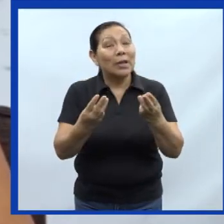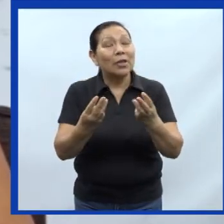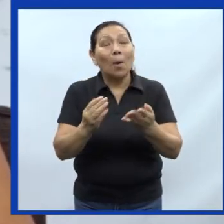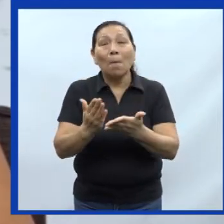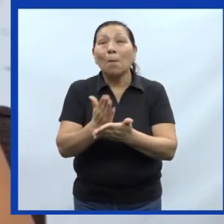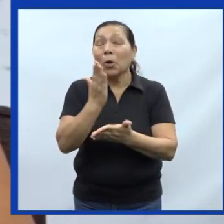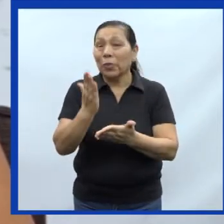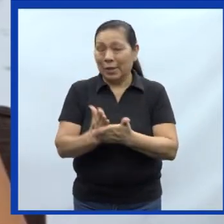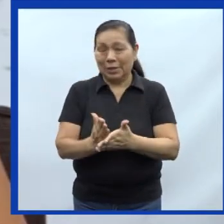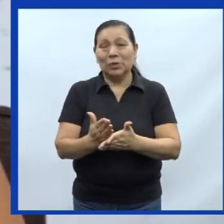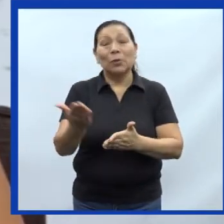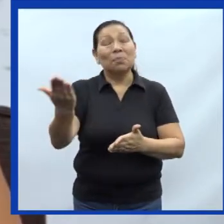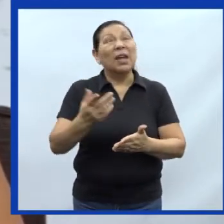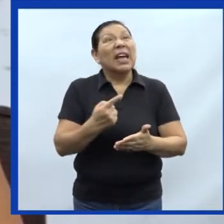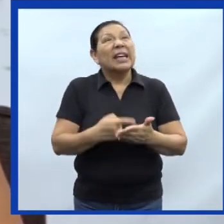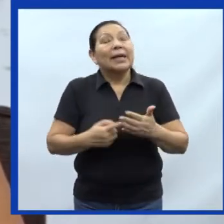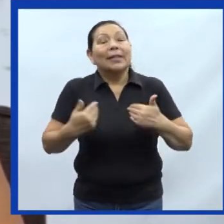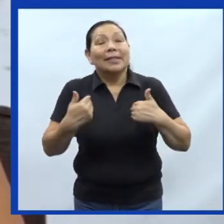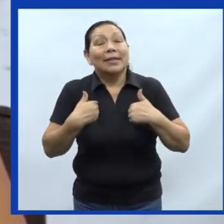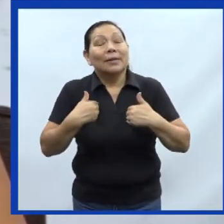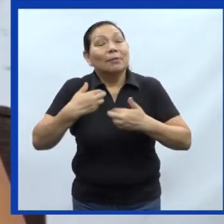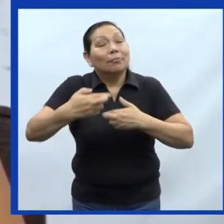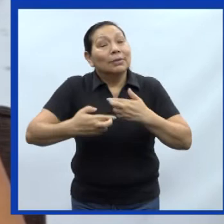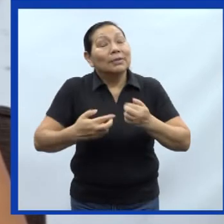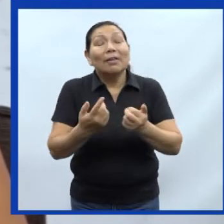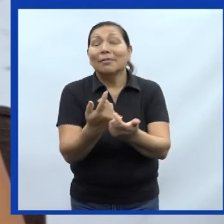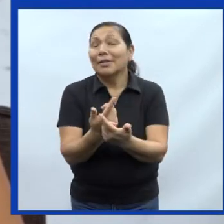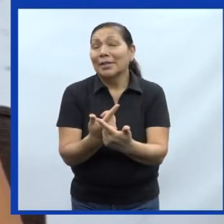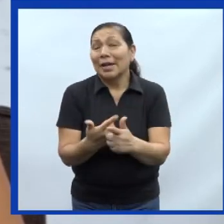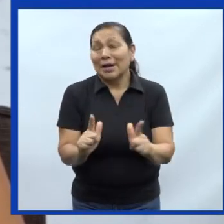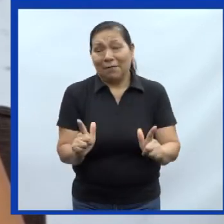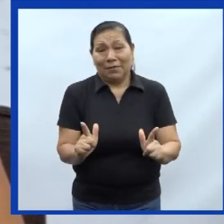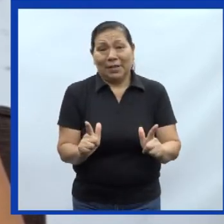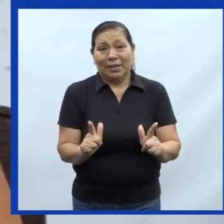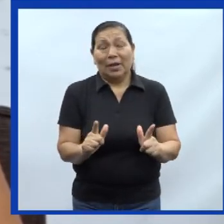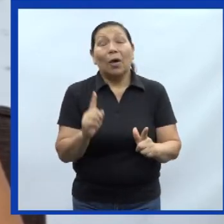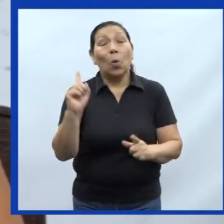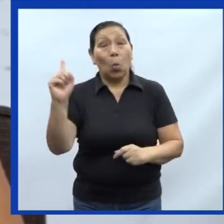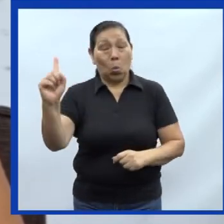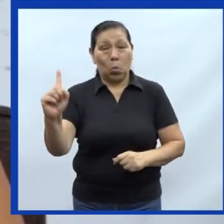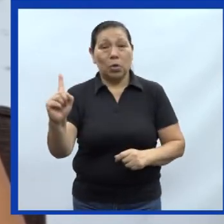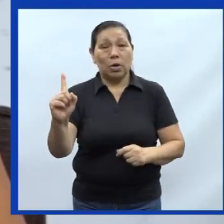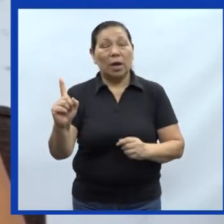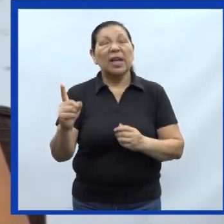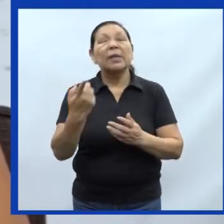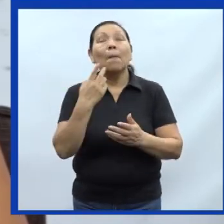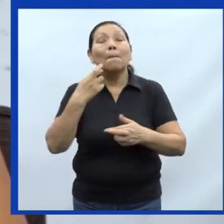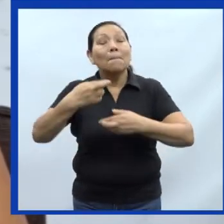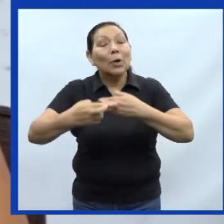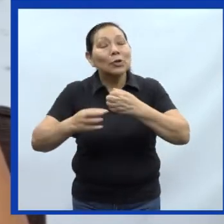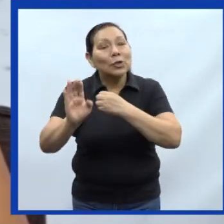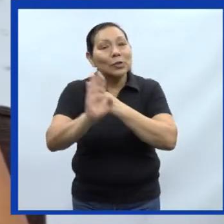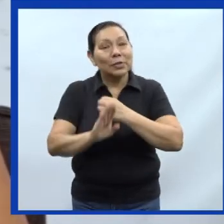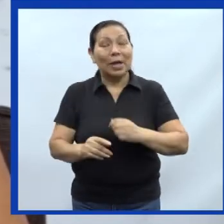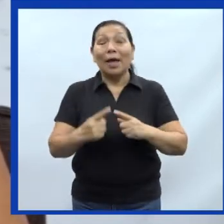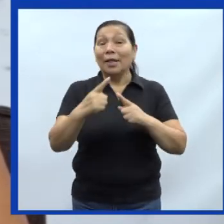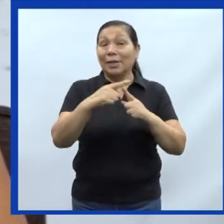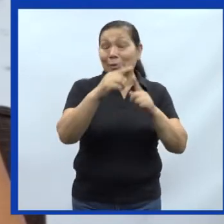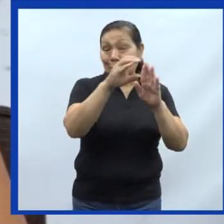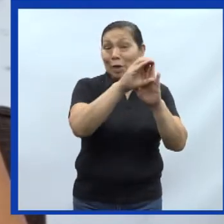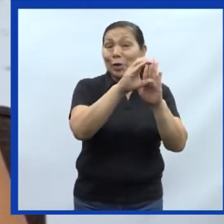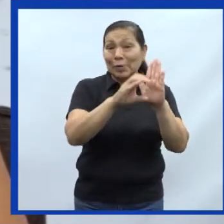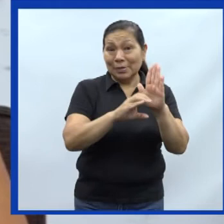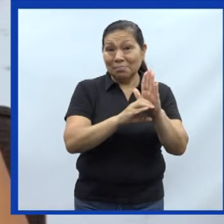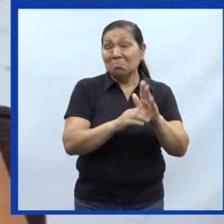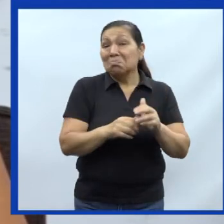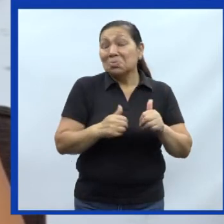conflictos de derechos fundamentales, que son los que atienden los procesos de la libertad, siendo uno de ellos el proceso de amparo. El Tribunal Constitucional,